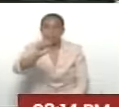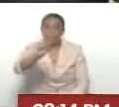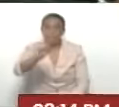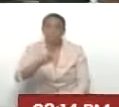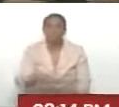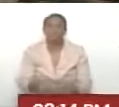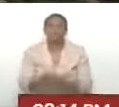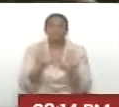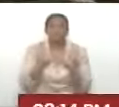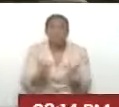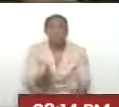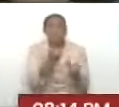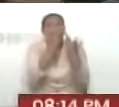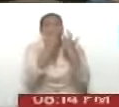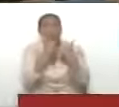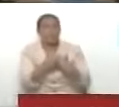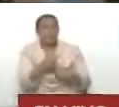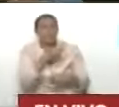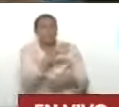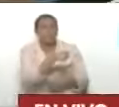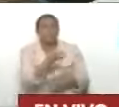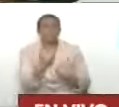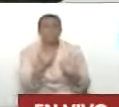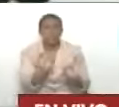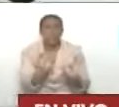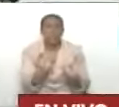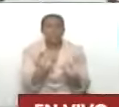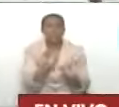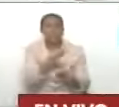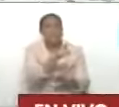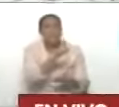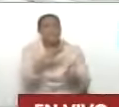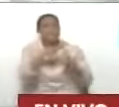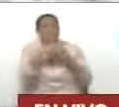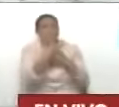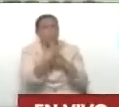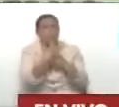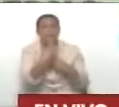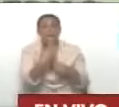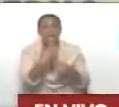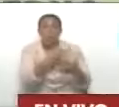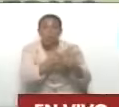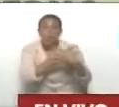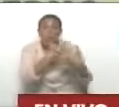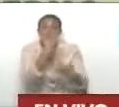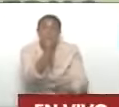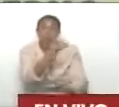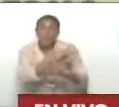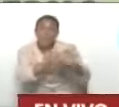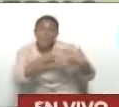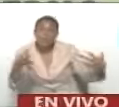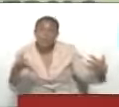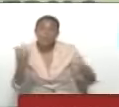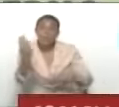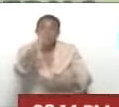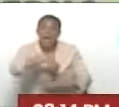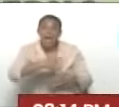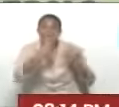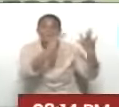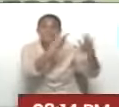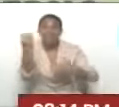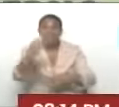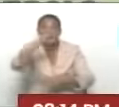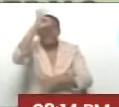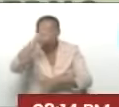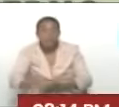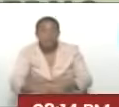Cuéntame. Bueno, presidente, hablamos un poquito de este caso, que es el hito 4 millones, justamente en este estado que tiene más de 70% de